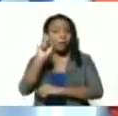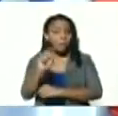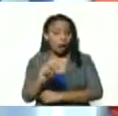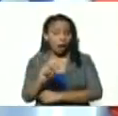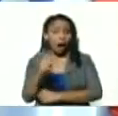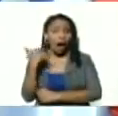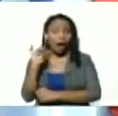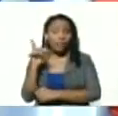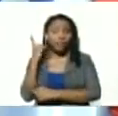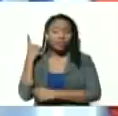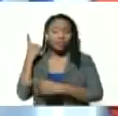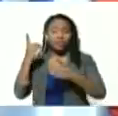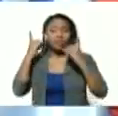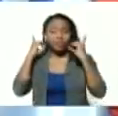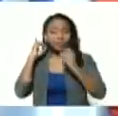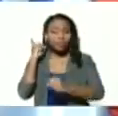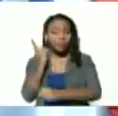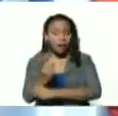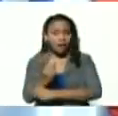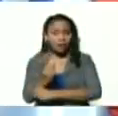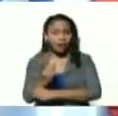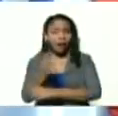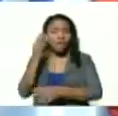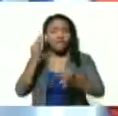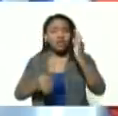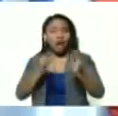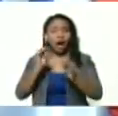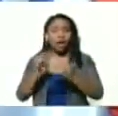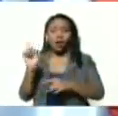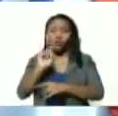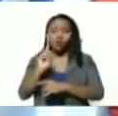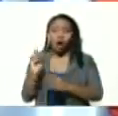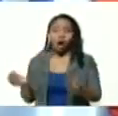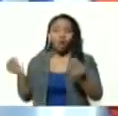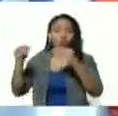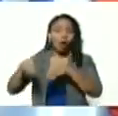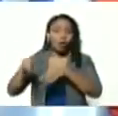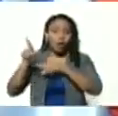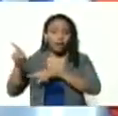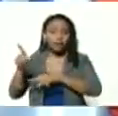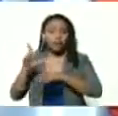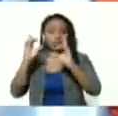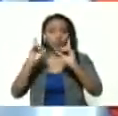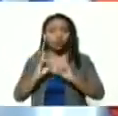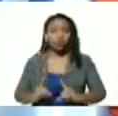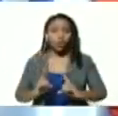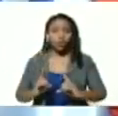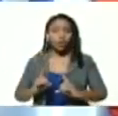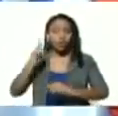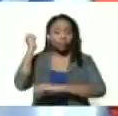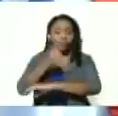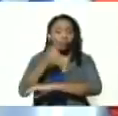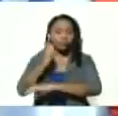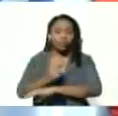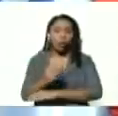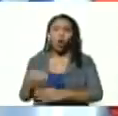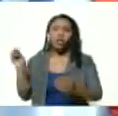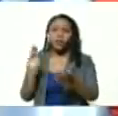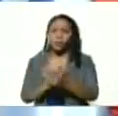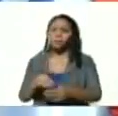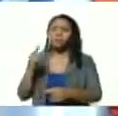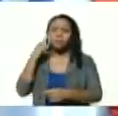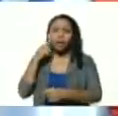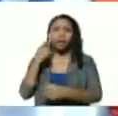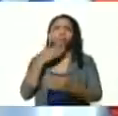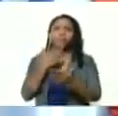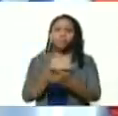está el deber del fiscal, en tanto no está de acuerdo con esa decisión del tribunal, de apelar,